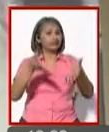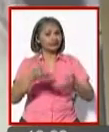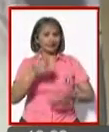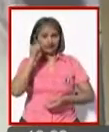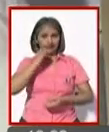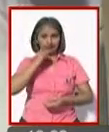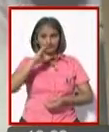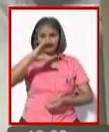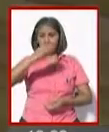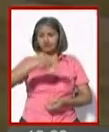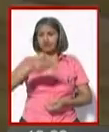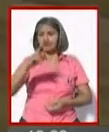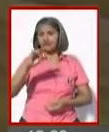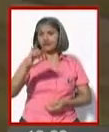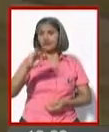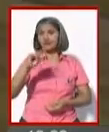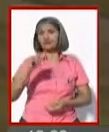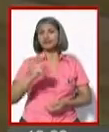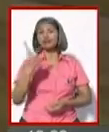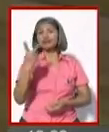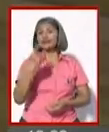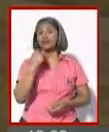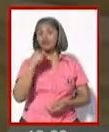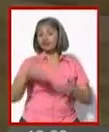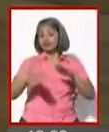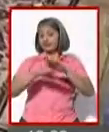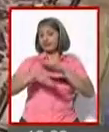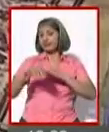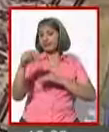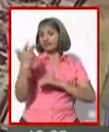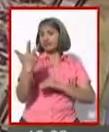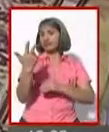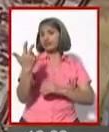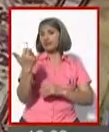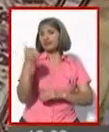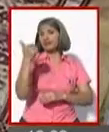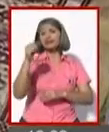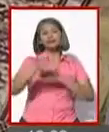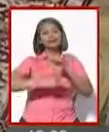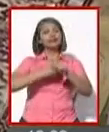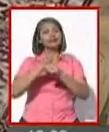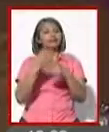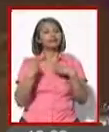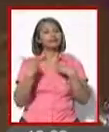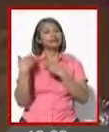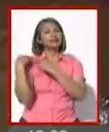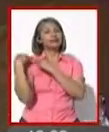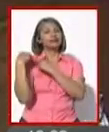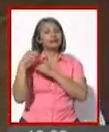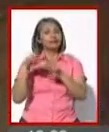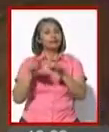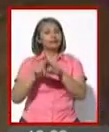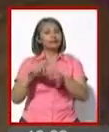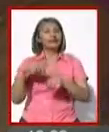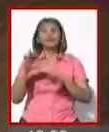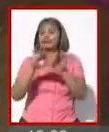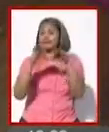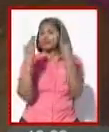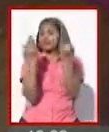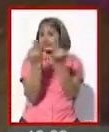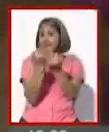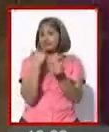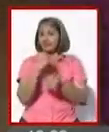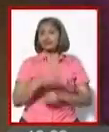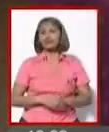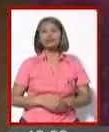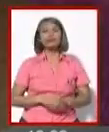orfandad la señora Charito Hervas Rojas, dos de ellos menores de 3 y 10 años, quienes quedaron a cargo de sus hermanos mayores. Sus familiares indicaron